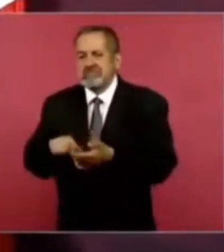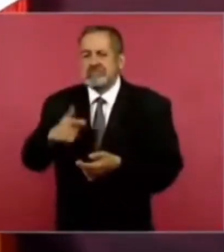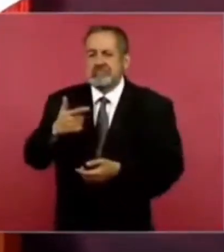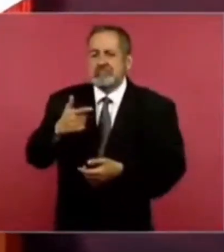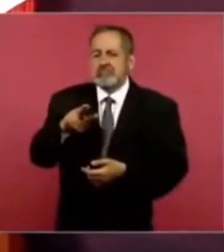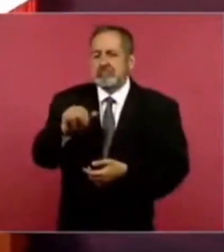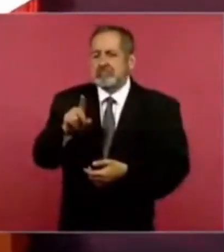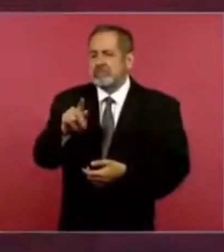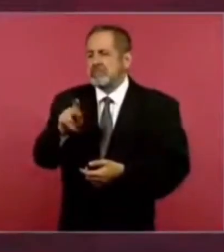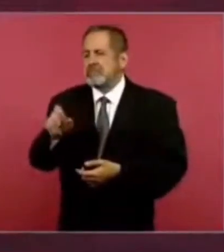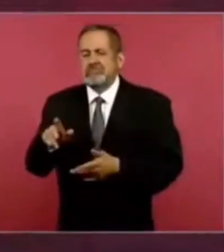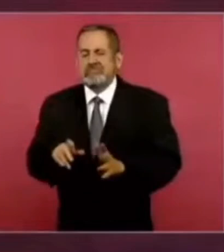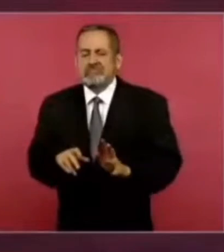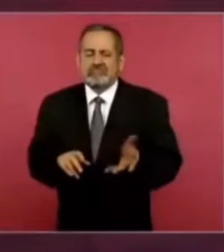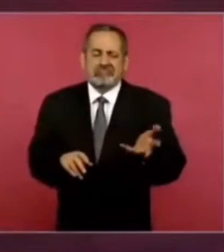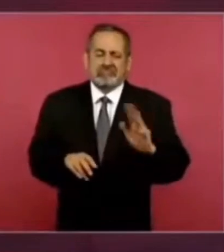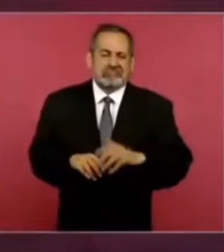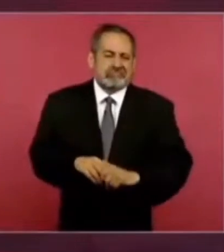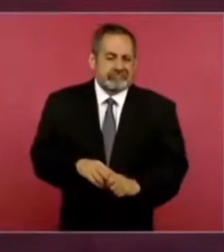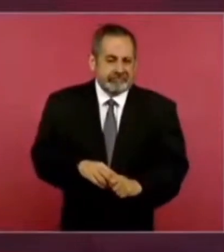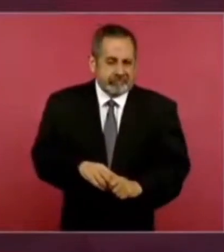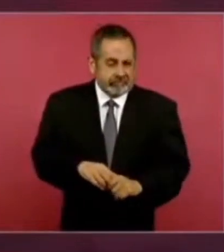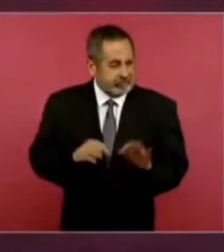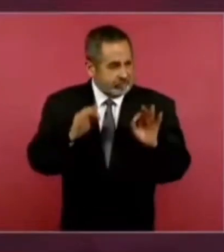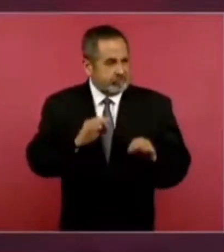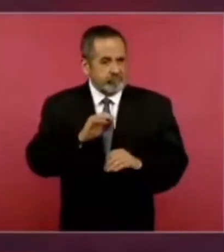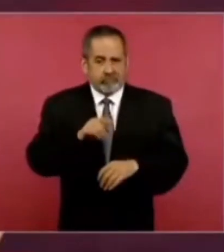Lo mismo, tenían un